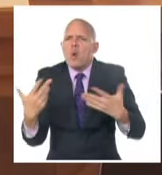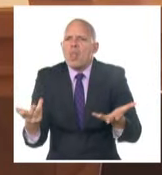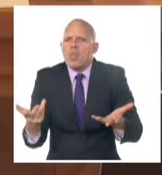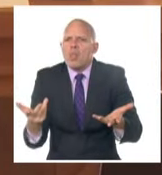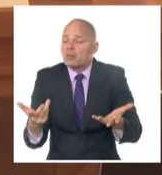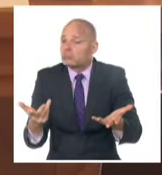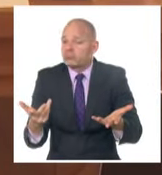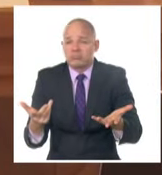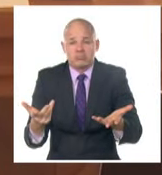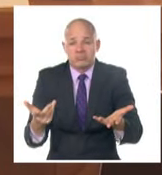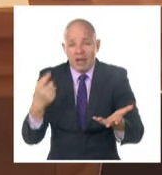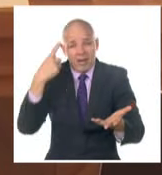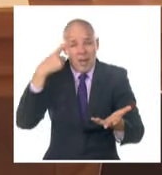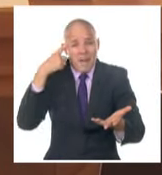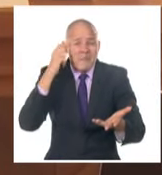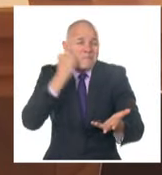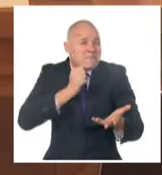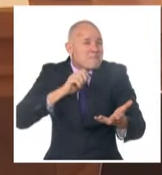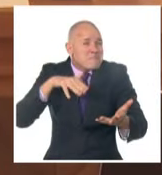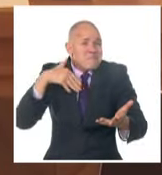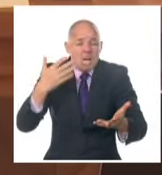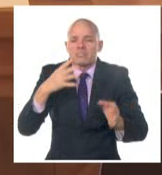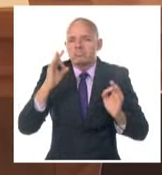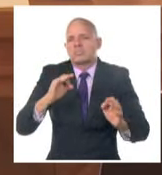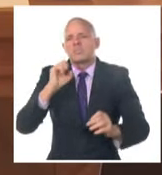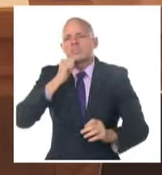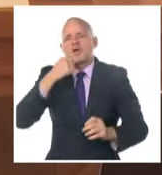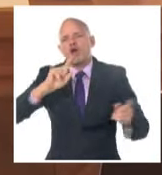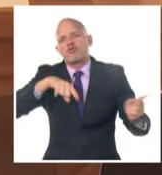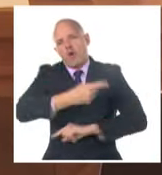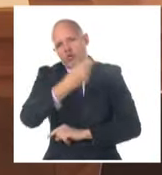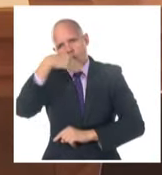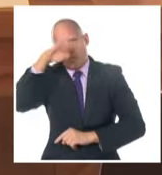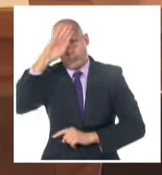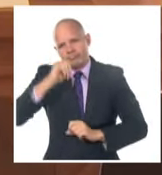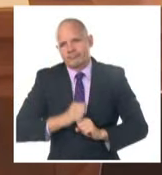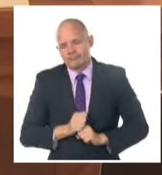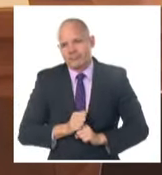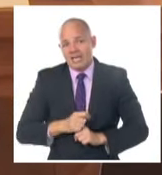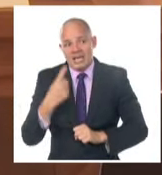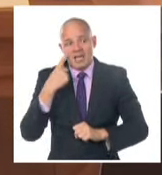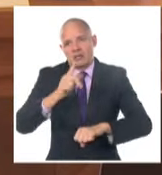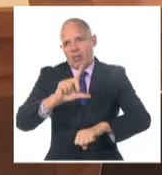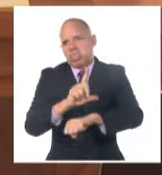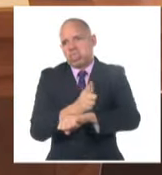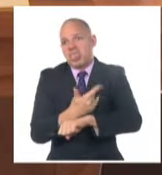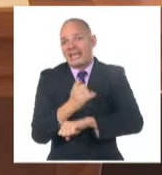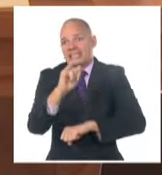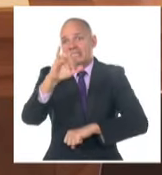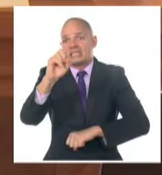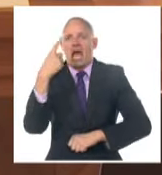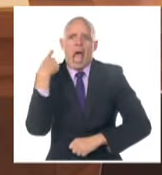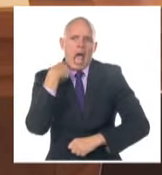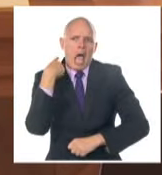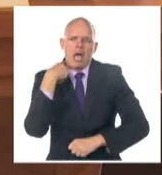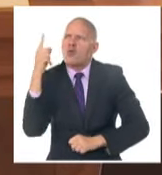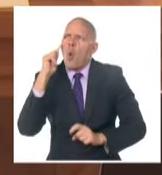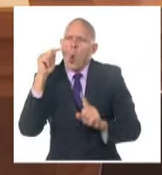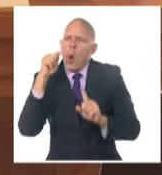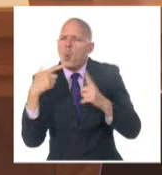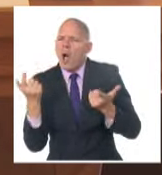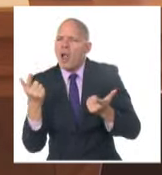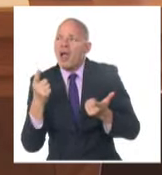jamás impuesto contra nación alguna, diseñado para rendir por hambre